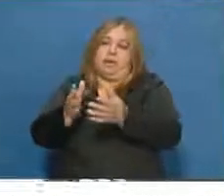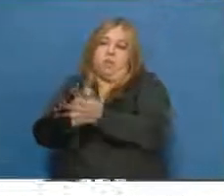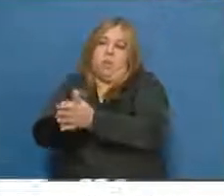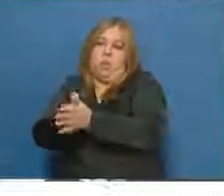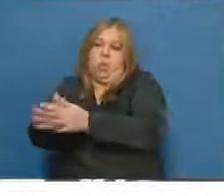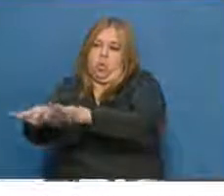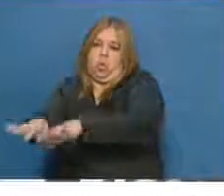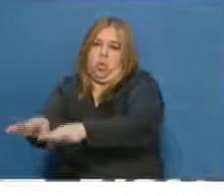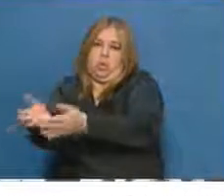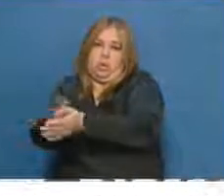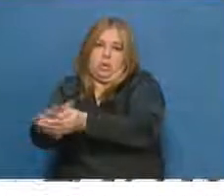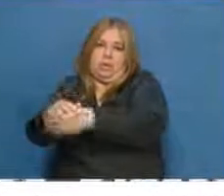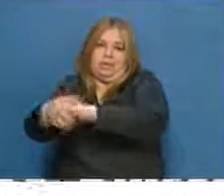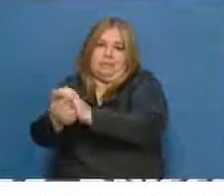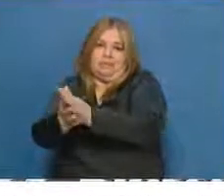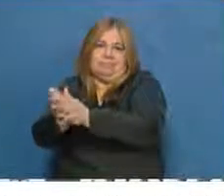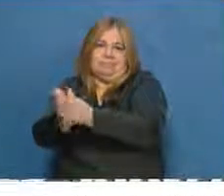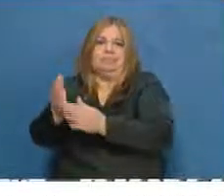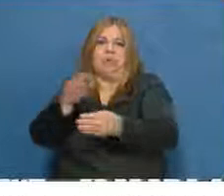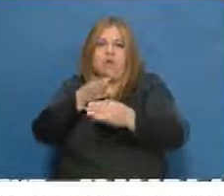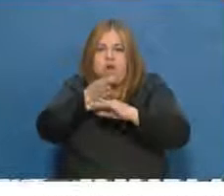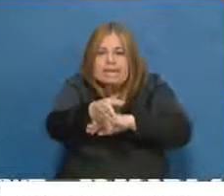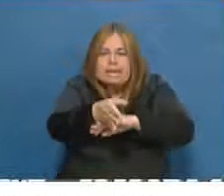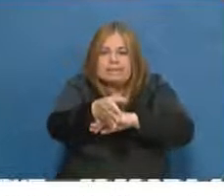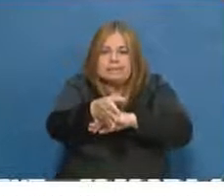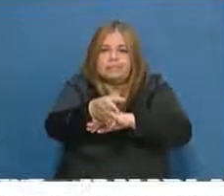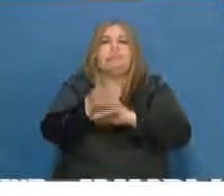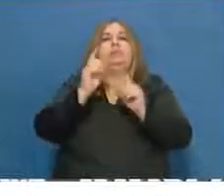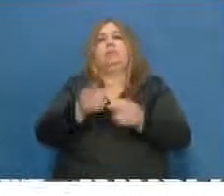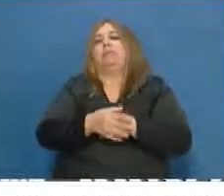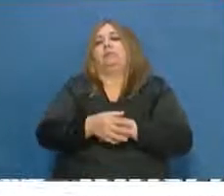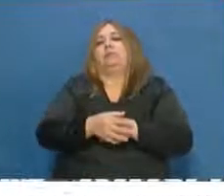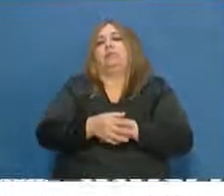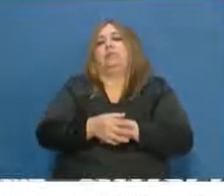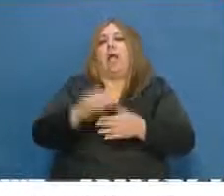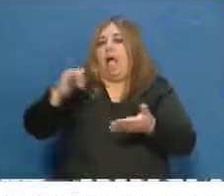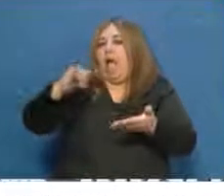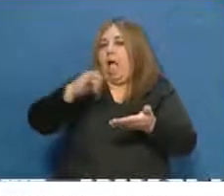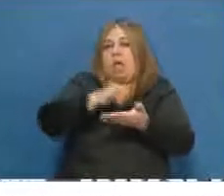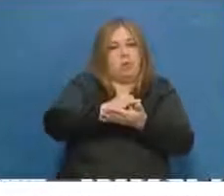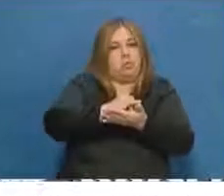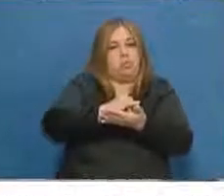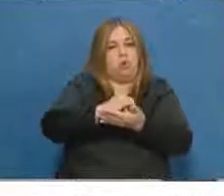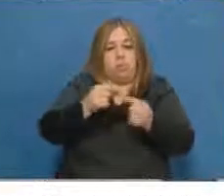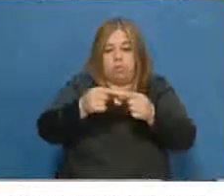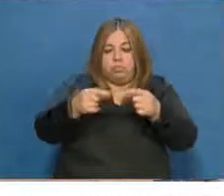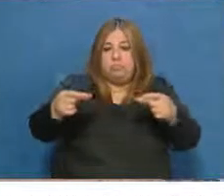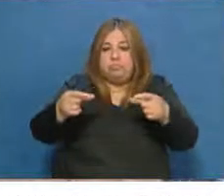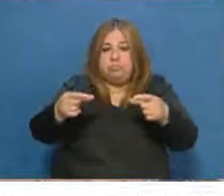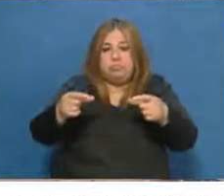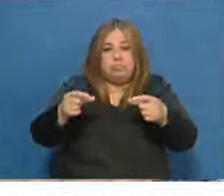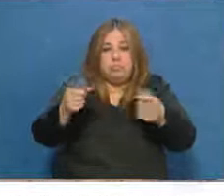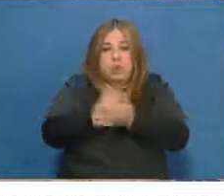el ingreso. Lo que ya también han determinado es que no se va a poder ingresar al aeropuerto si no tenés ticket. O sea, no puedes ir a esperar a